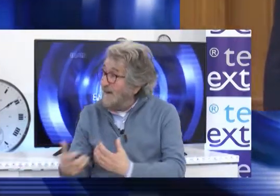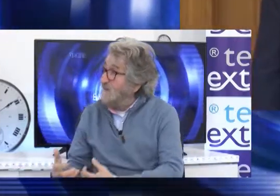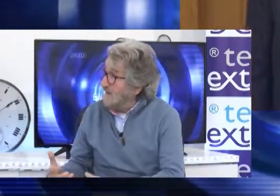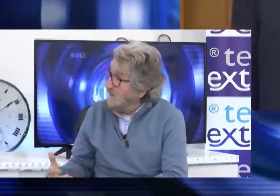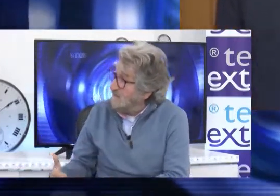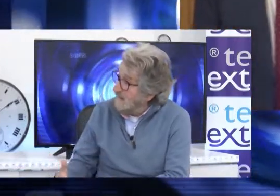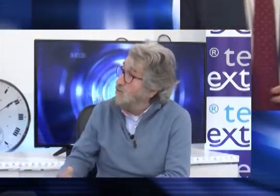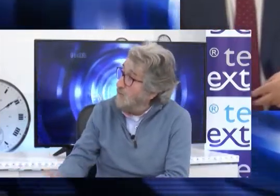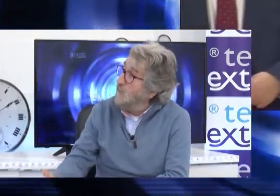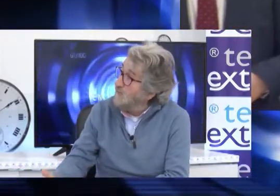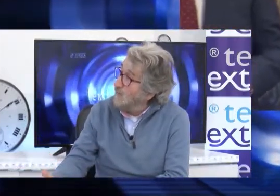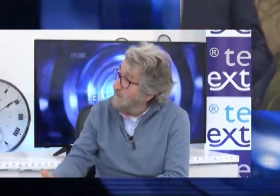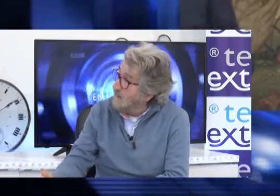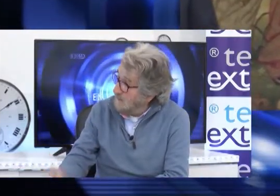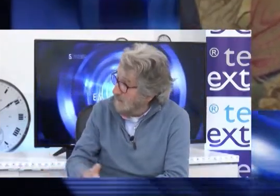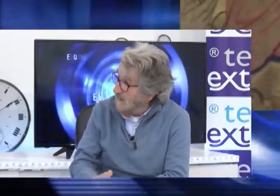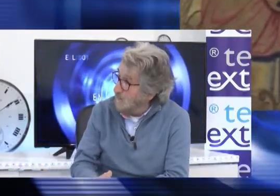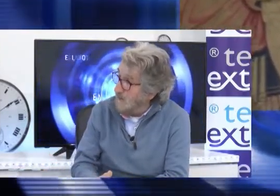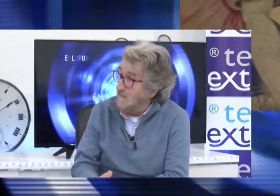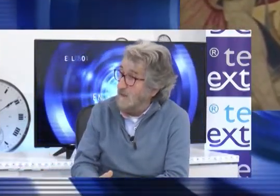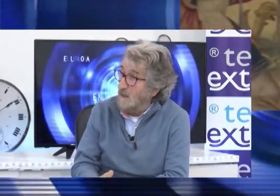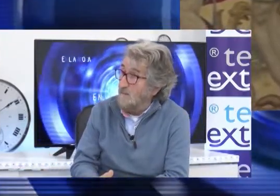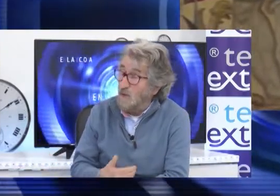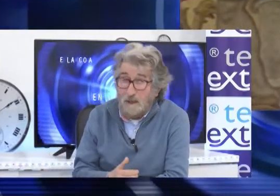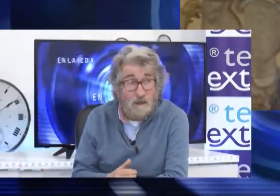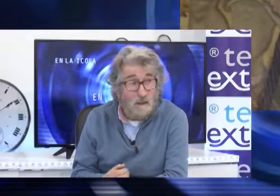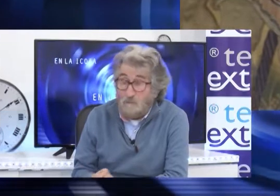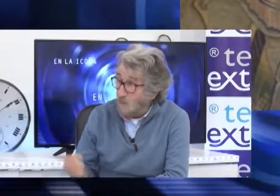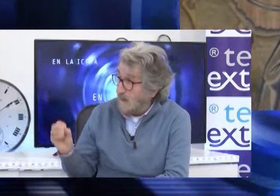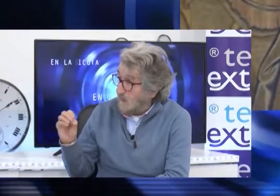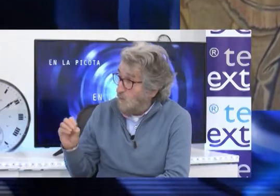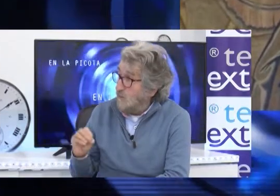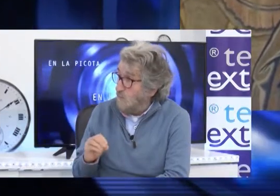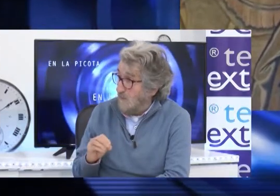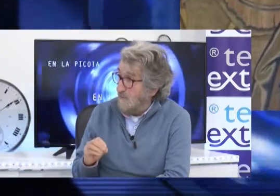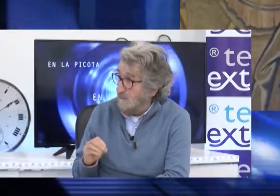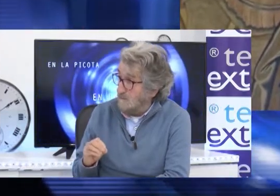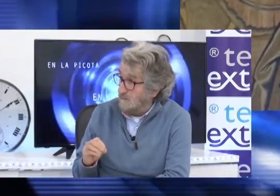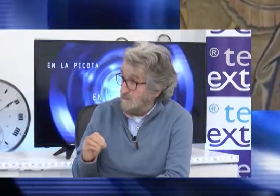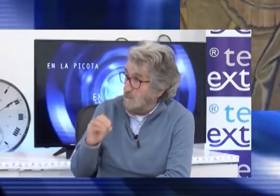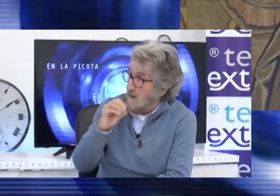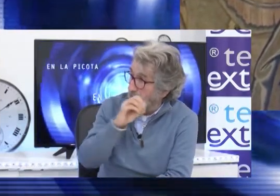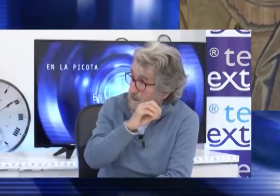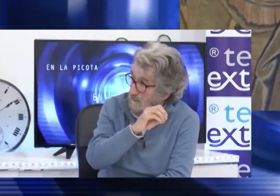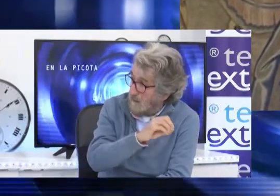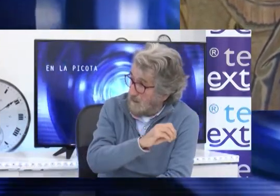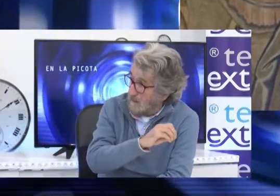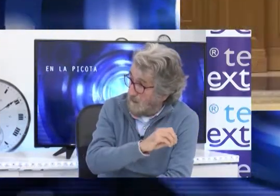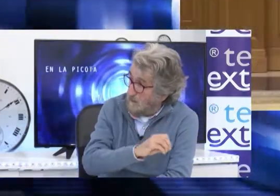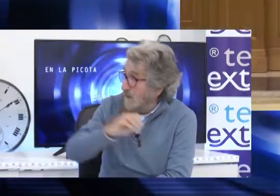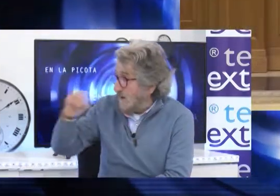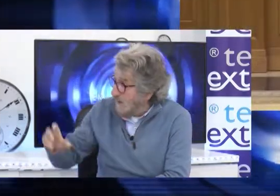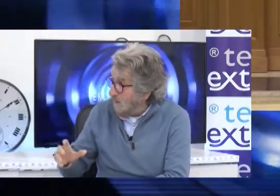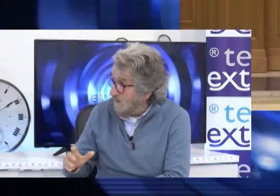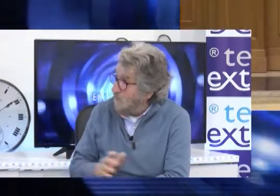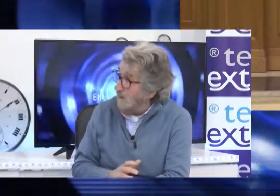que aparentemente es como hombre providencia el ministro Illa. ¿Por qué? Porque Cataluña es un problema con el